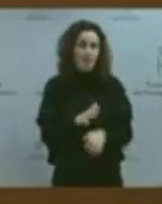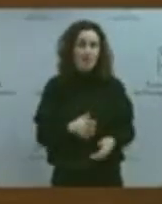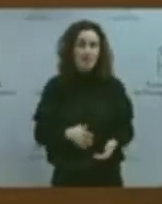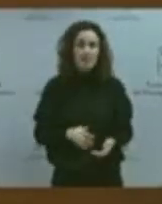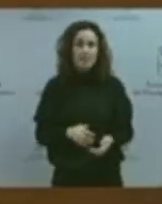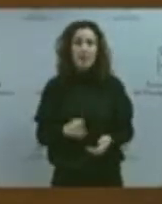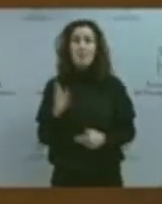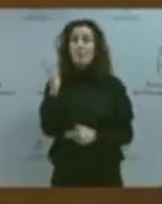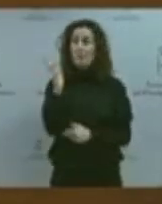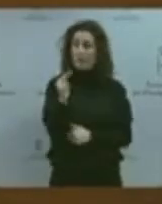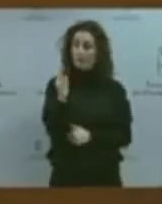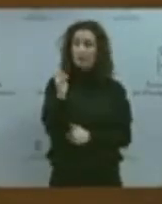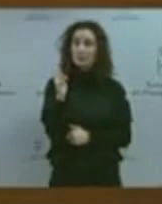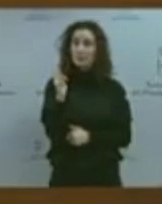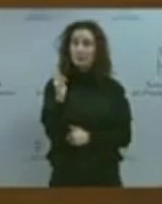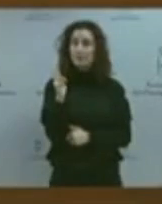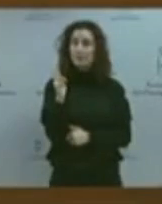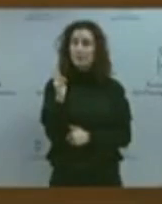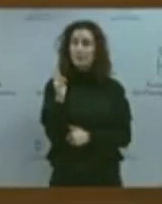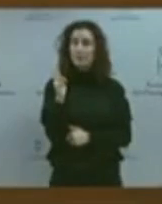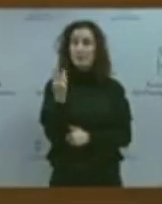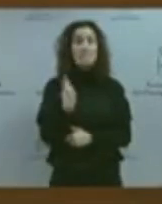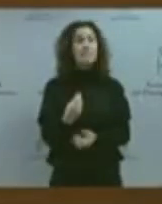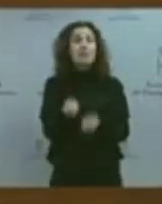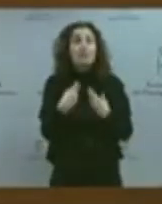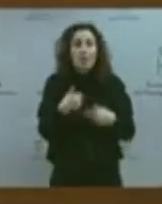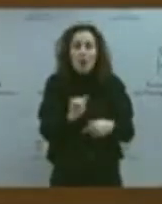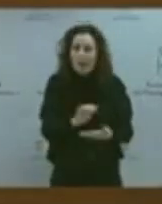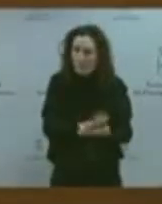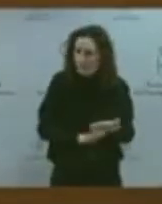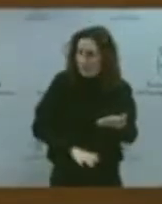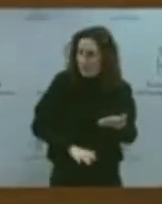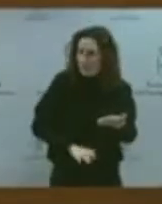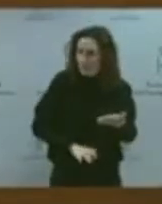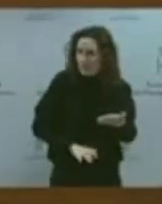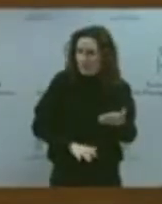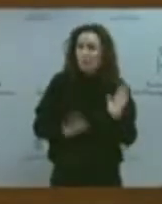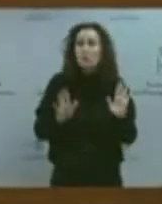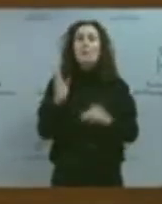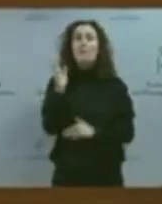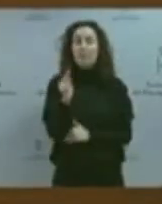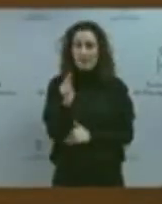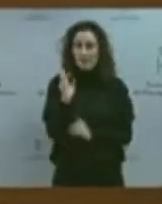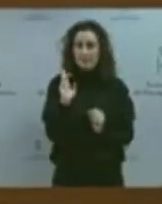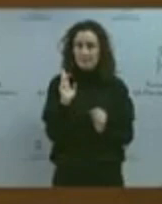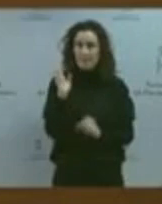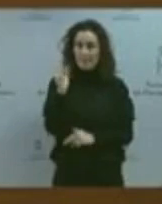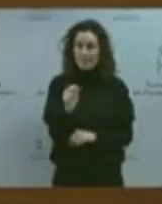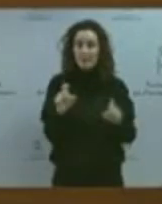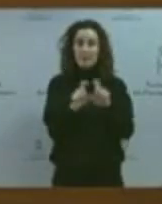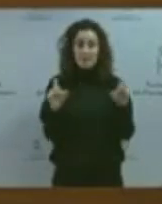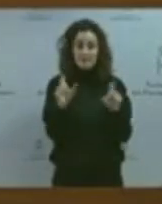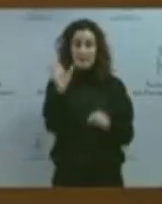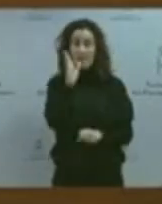eso es la información que yo tengo. El viernes acude la empresa municipal de agua y los técnicos del ayuntamiento a